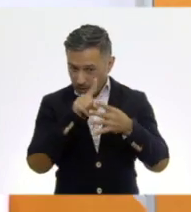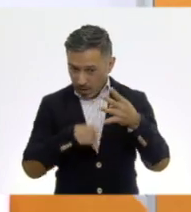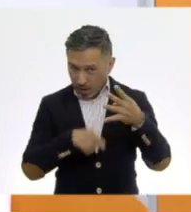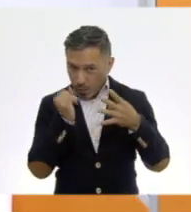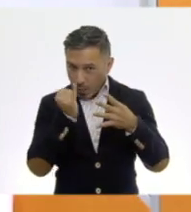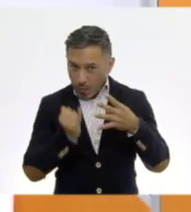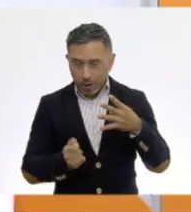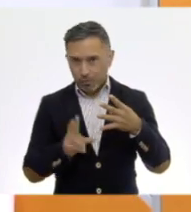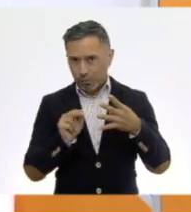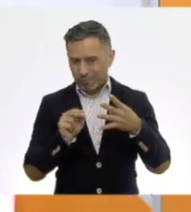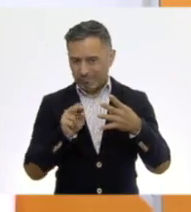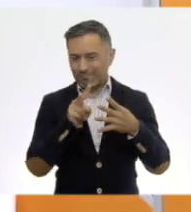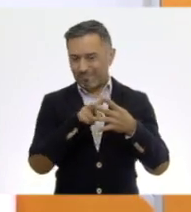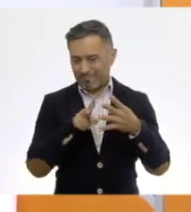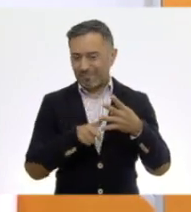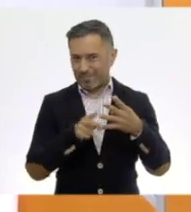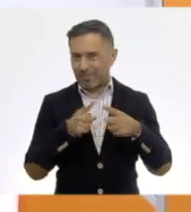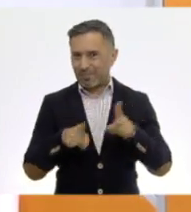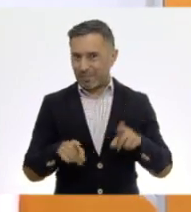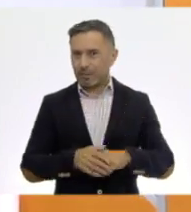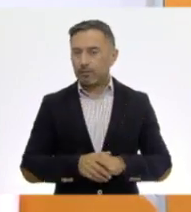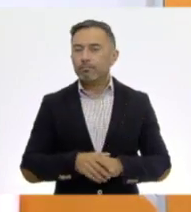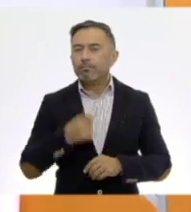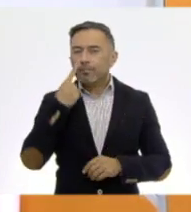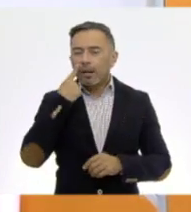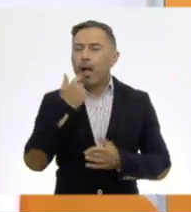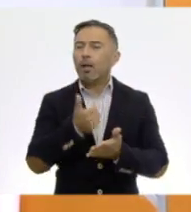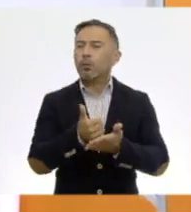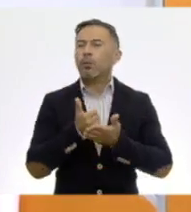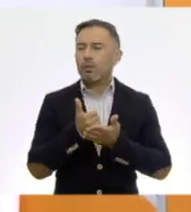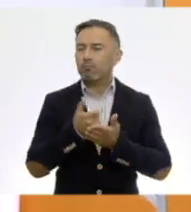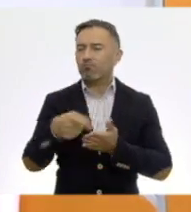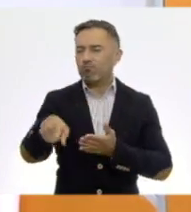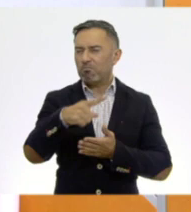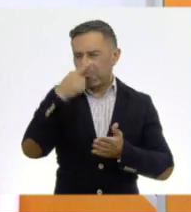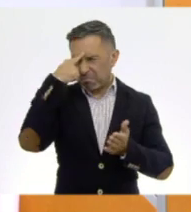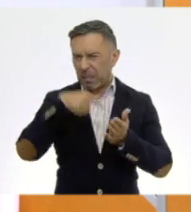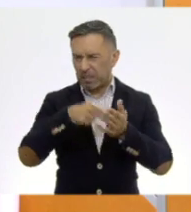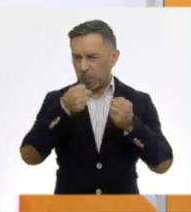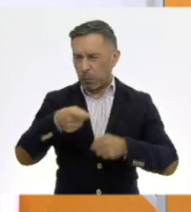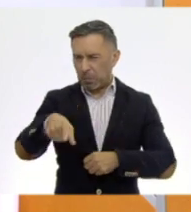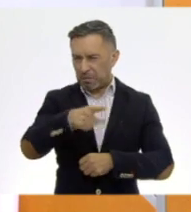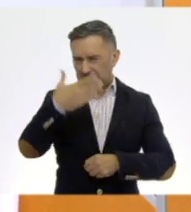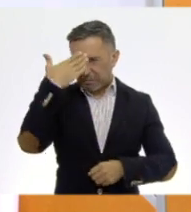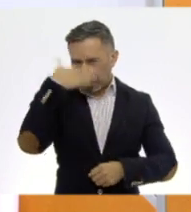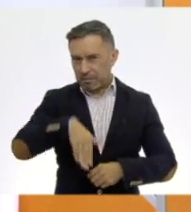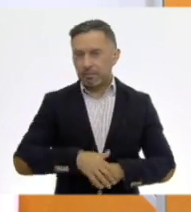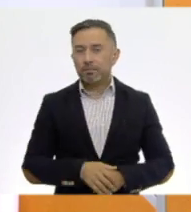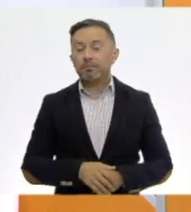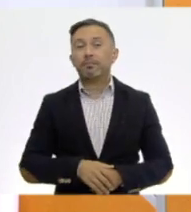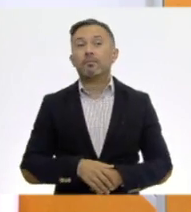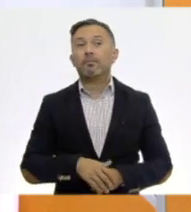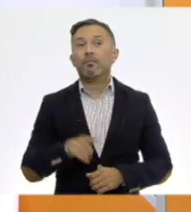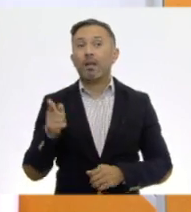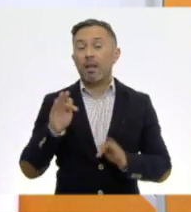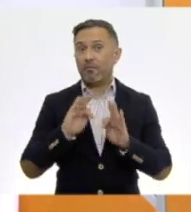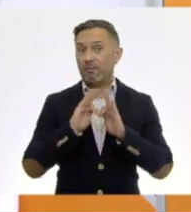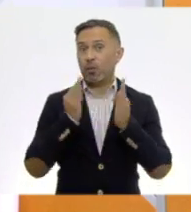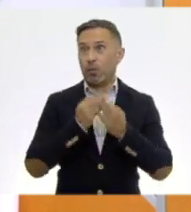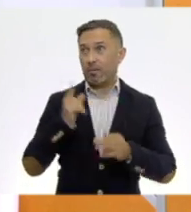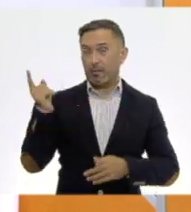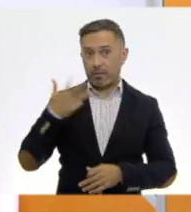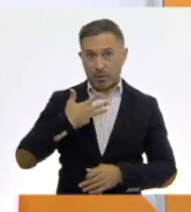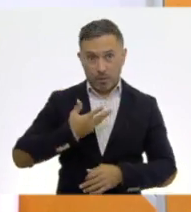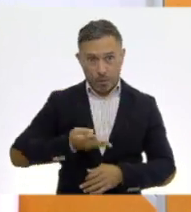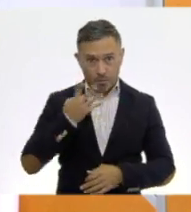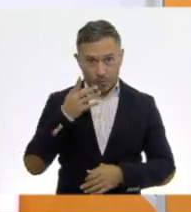A ver, ayúdenme ustedes allá en casa. Yo sé que lo pueden hacer muy bien. Esta figura, bueno, de entrada no tiene cuatro aristas, por